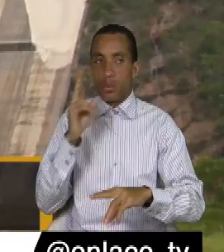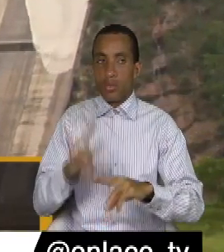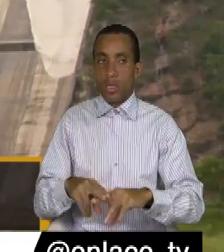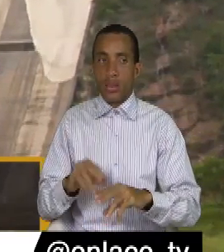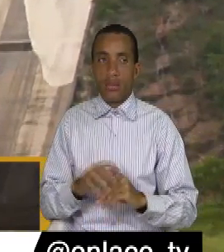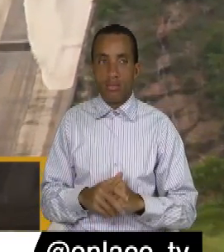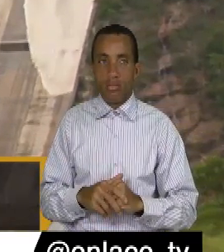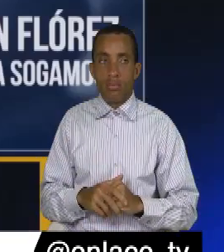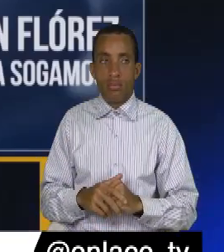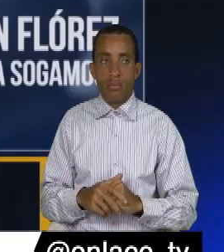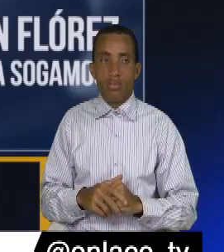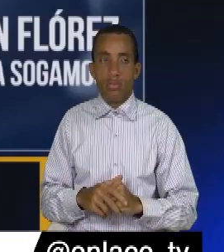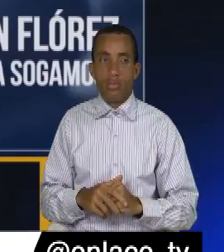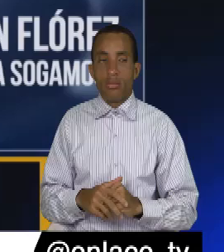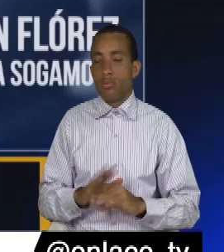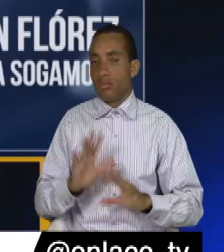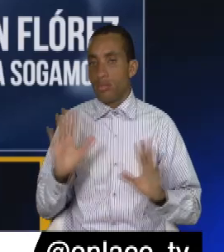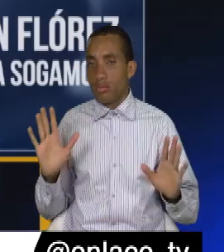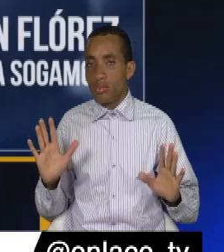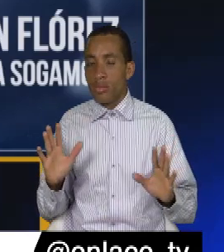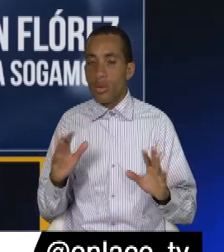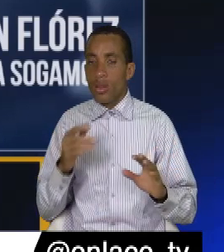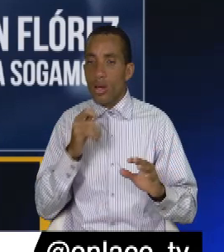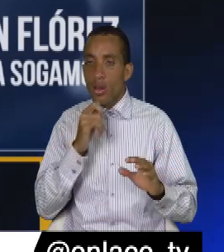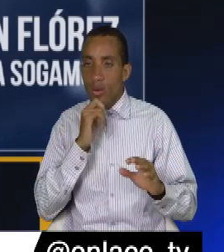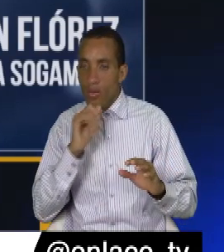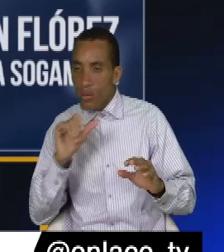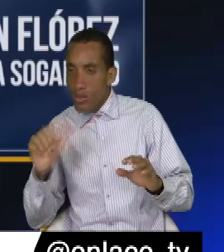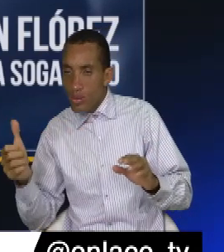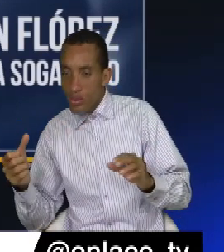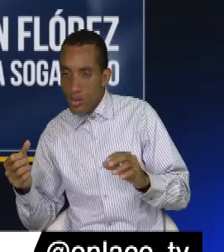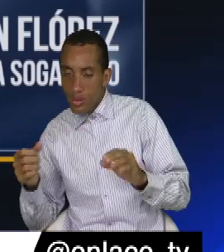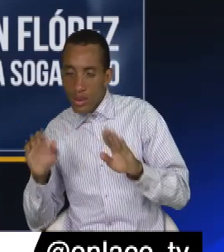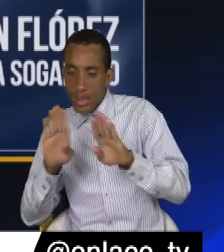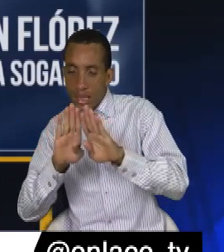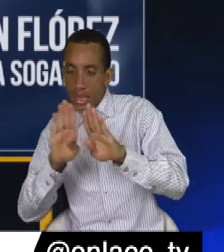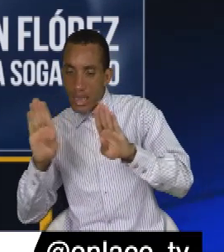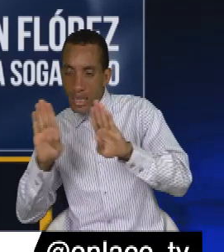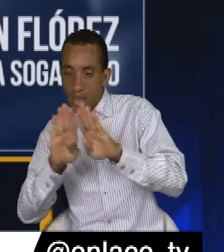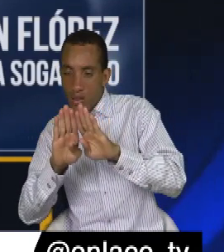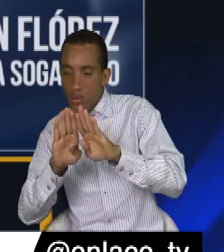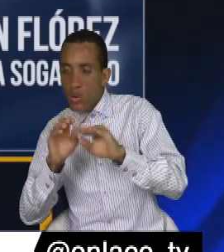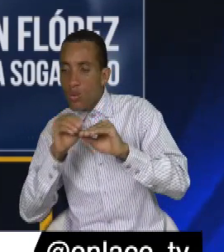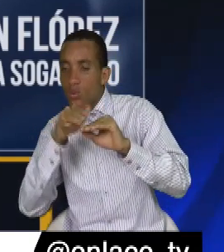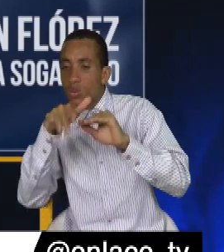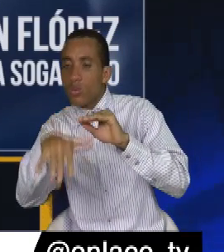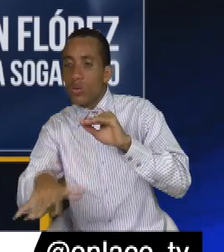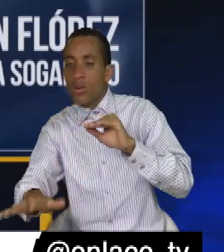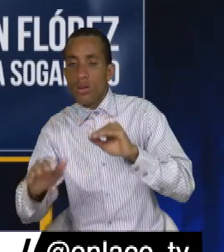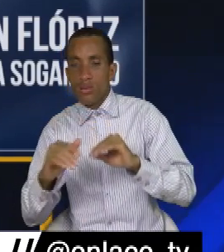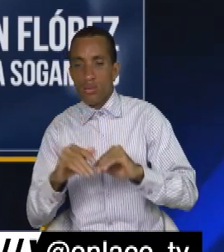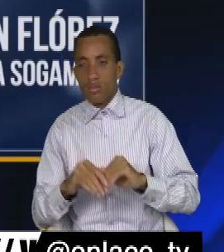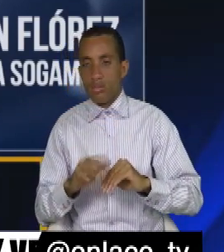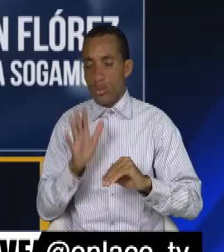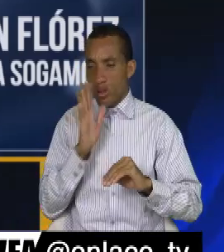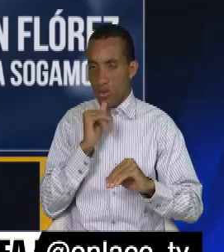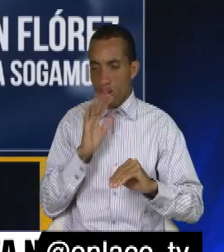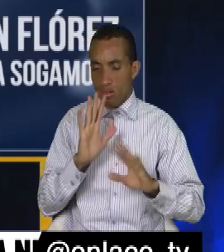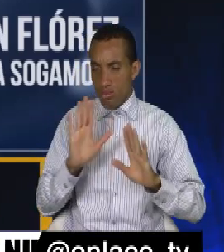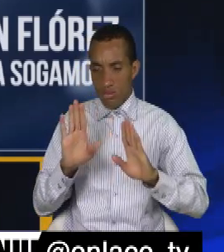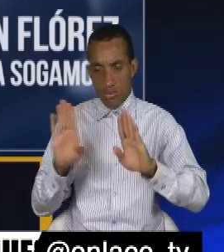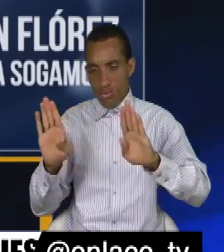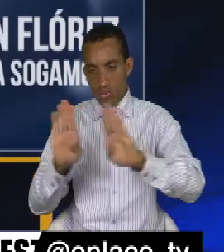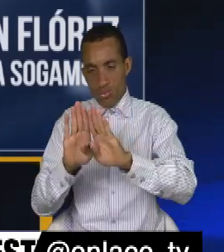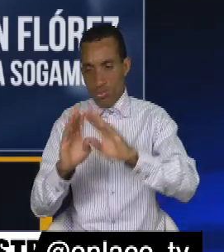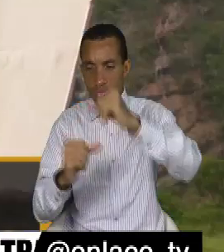que se presenta es una fuga de un sello lateral de una compuerta, lo cual en ningún momento compromete la estabilidad de su estructura ni